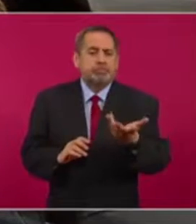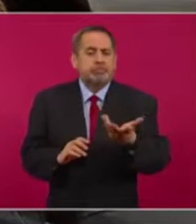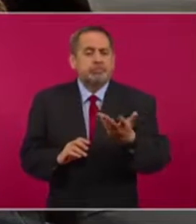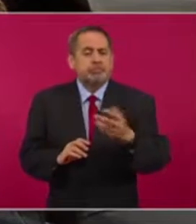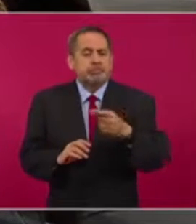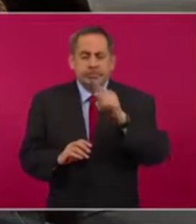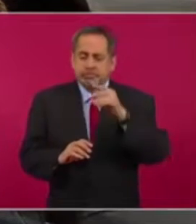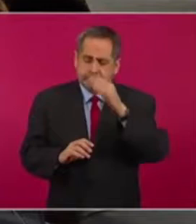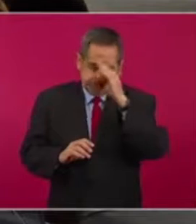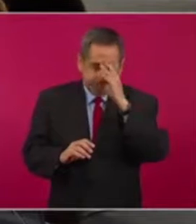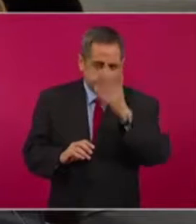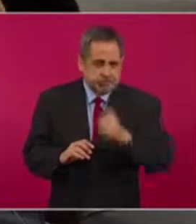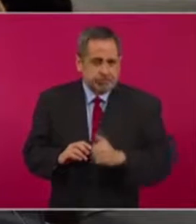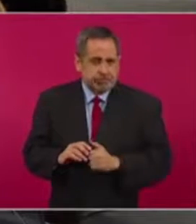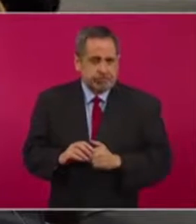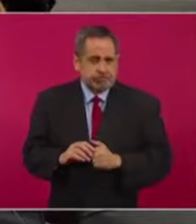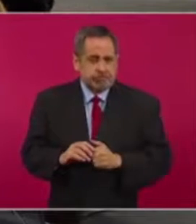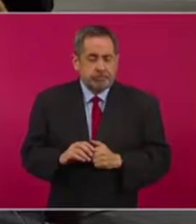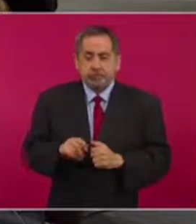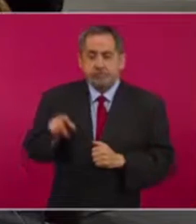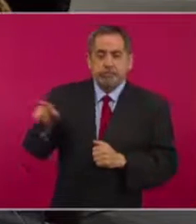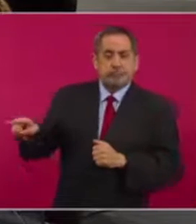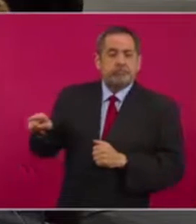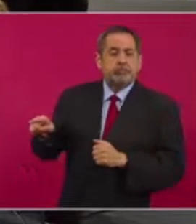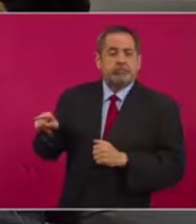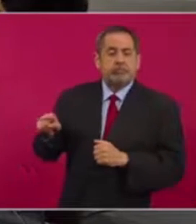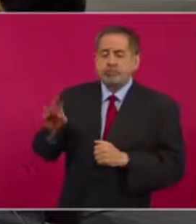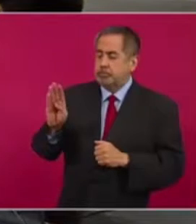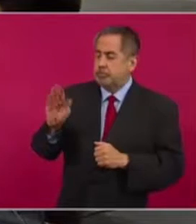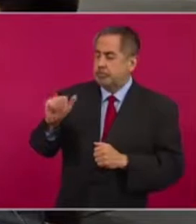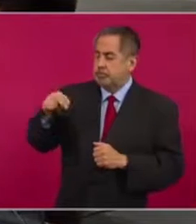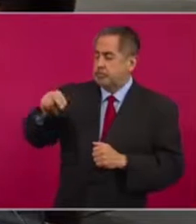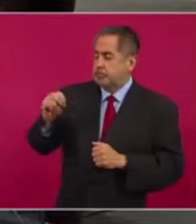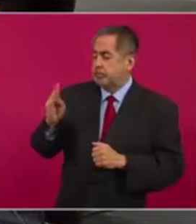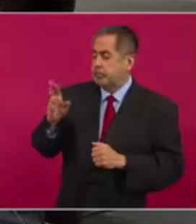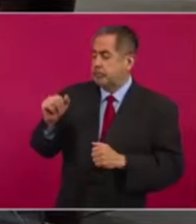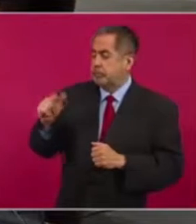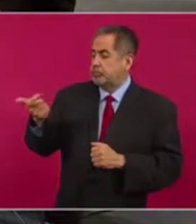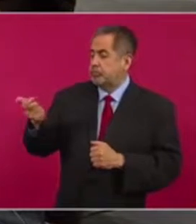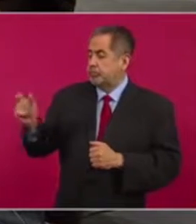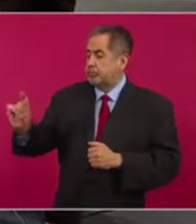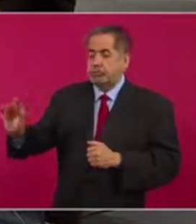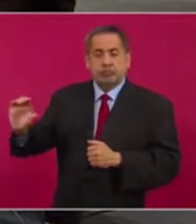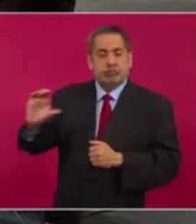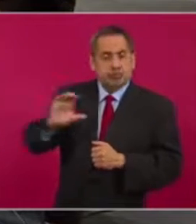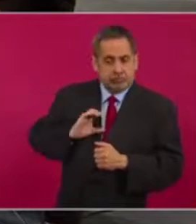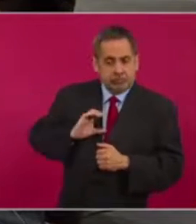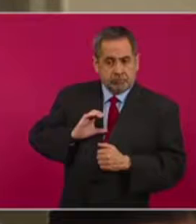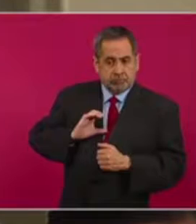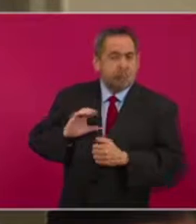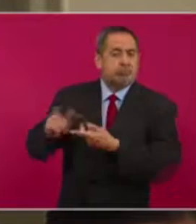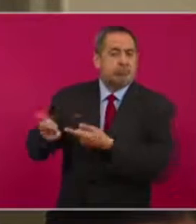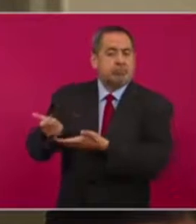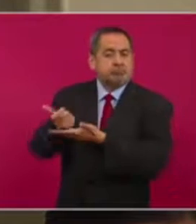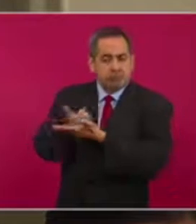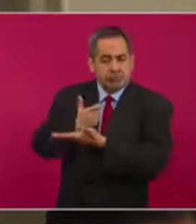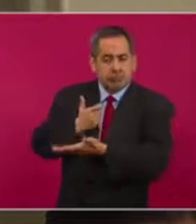tenían recursos de la banca de desarrollo, de Banobras, y le iban pagando.